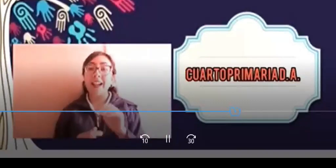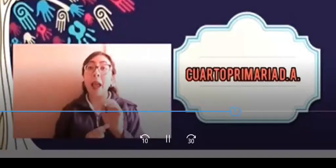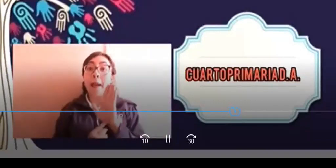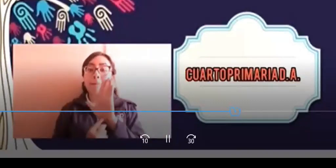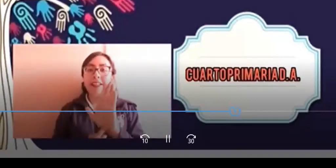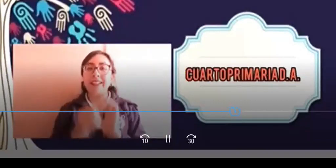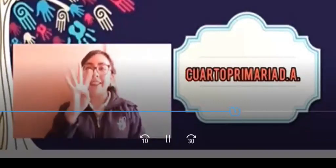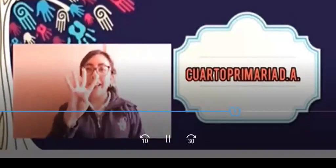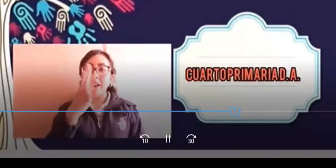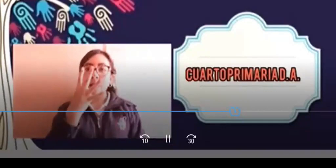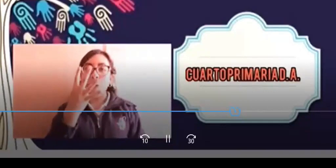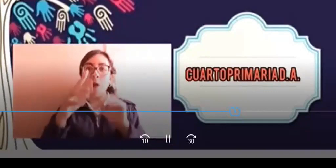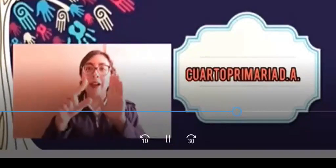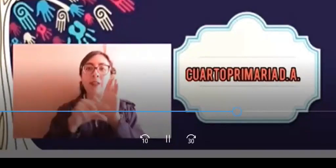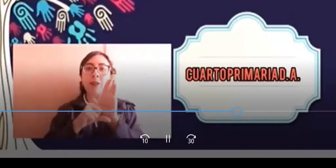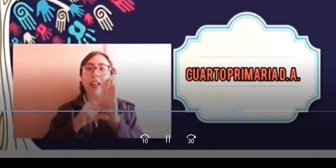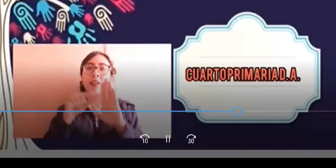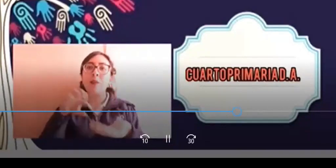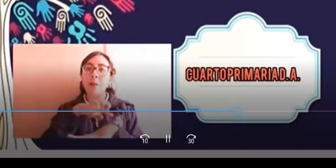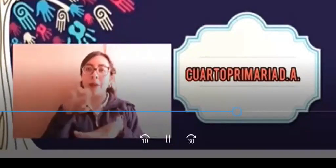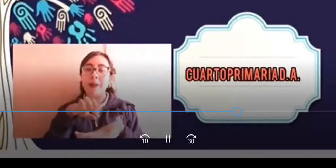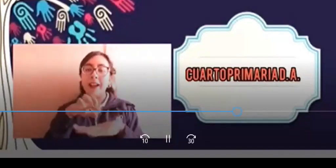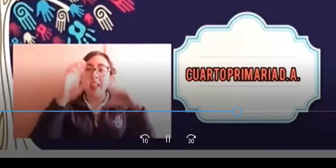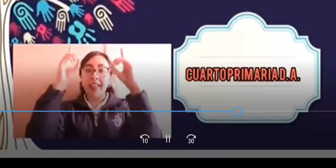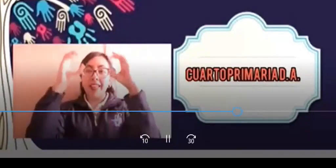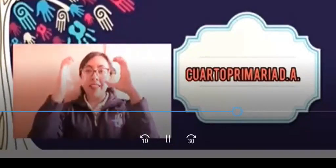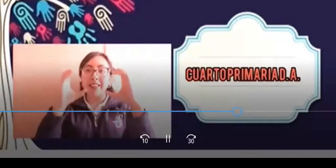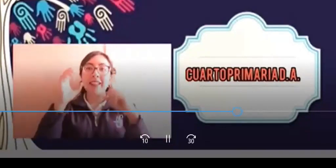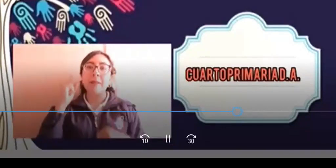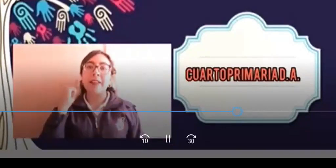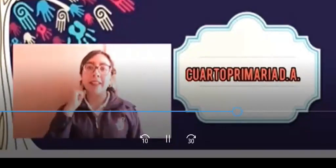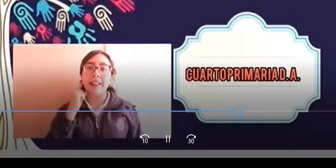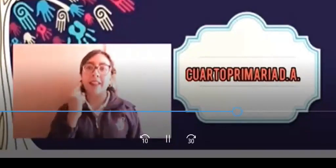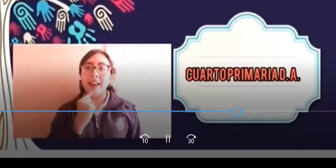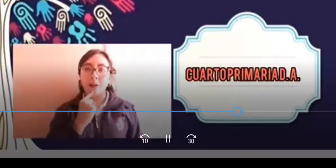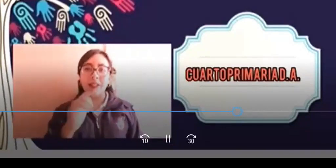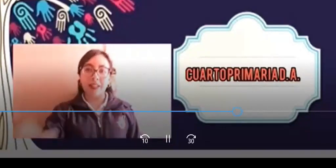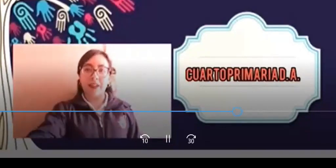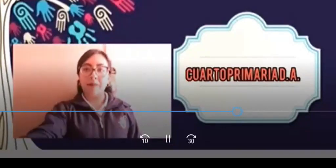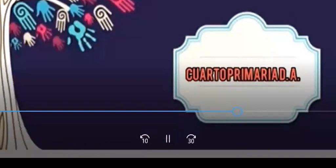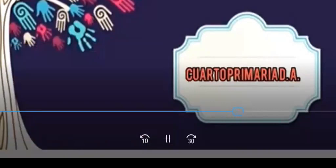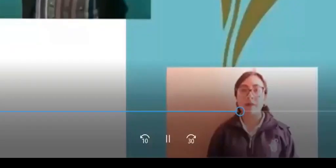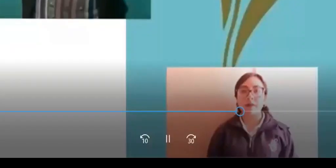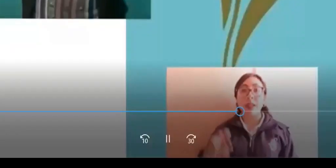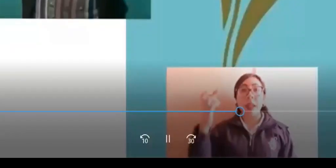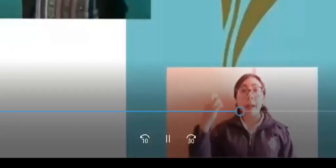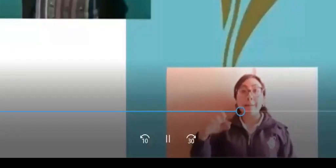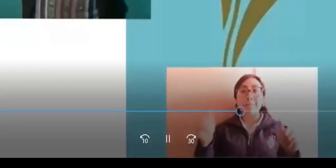Causa Elisa Molina Destal, presenta cuarto primaria, discapacidad